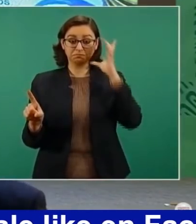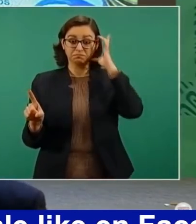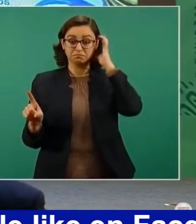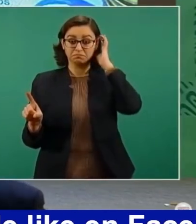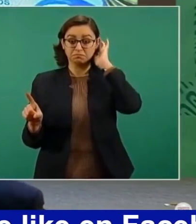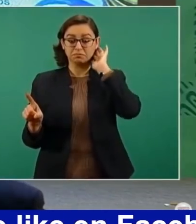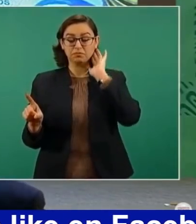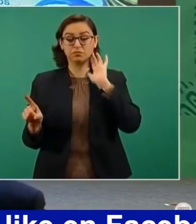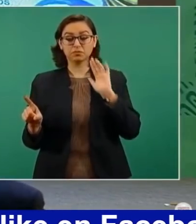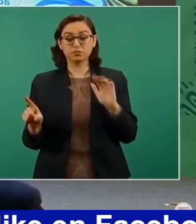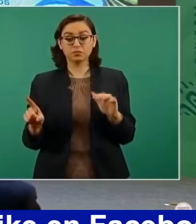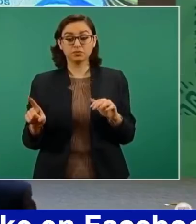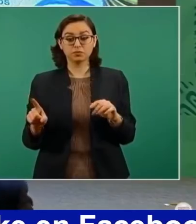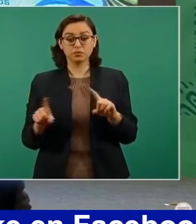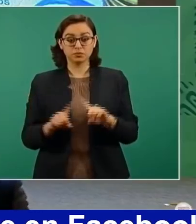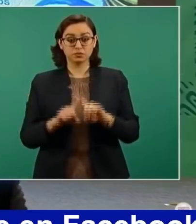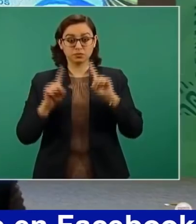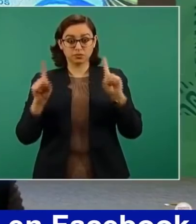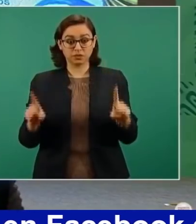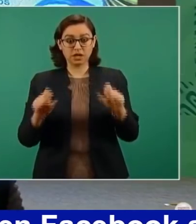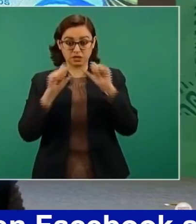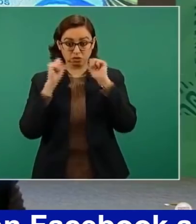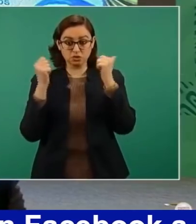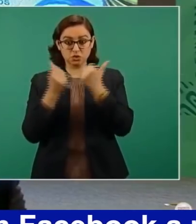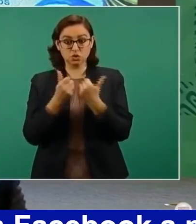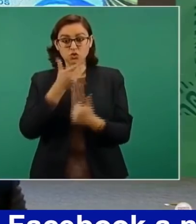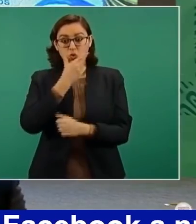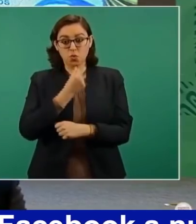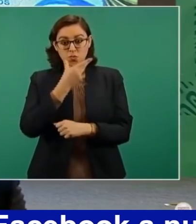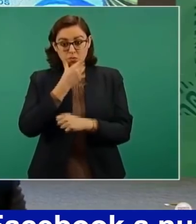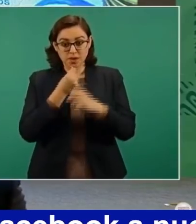que antes era de hombres de negocios y ahora es